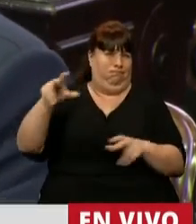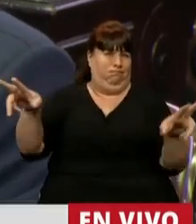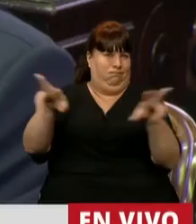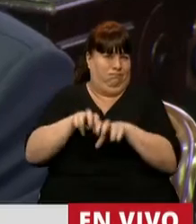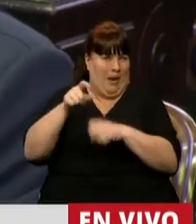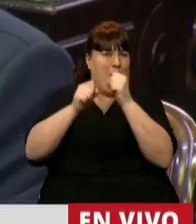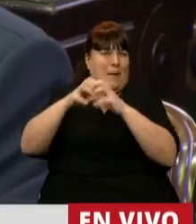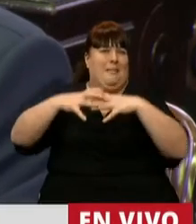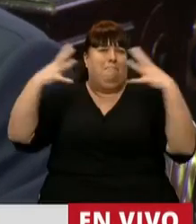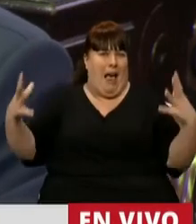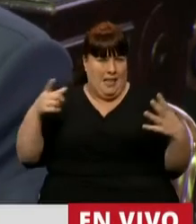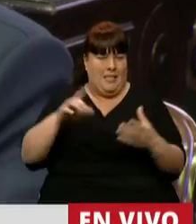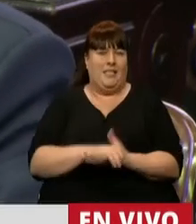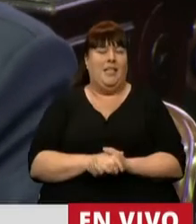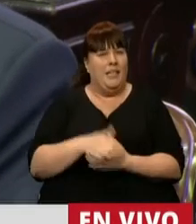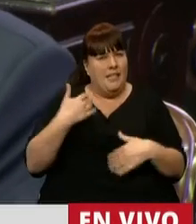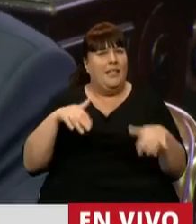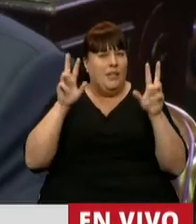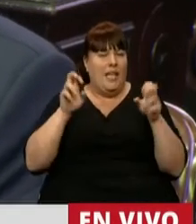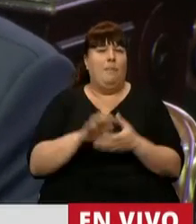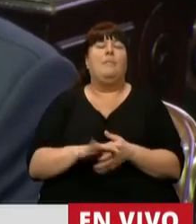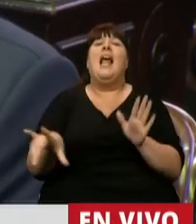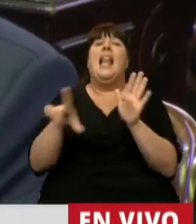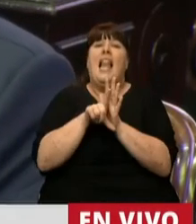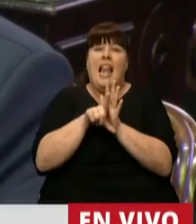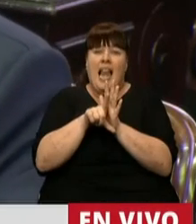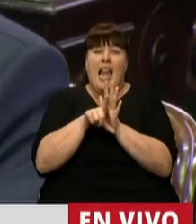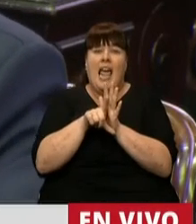capacidad económica de esa empresa. Yo creo que es un tema. La ley está